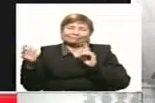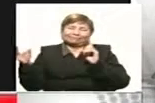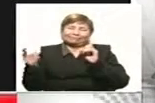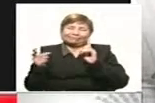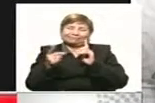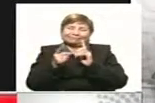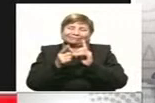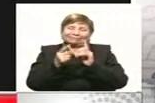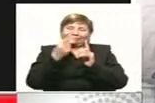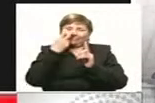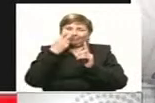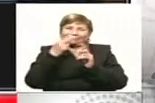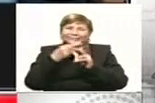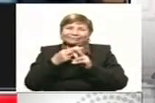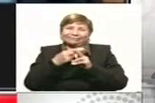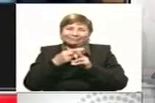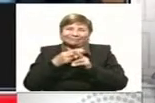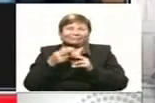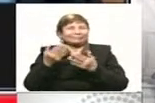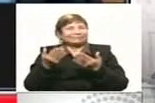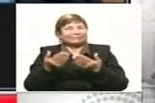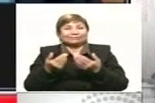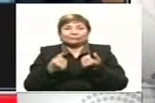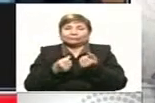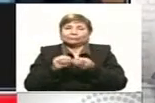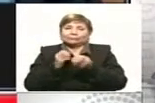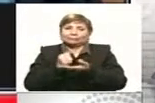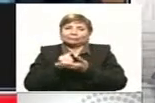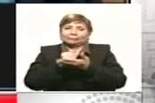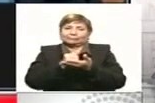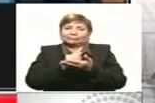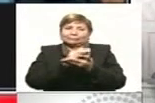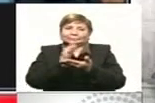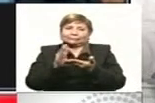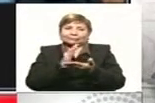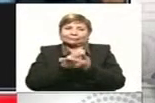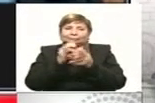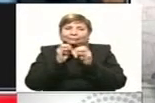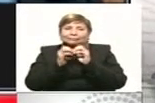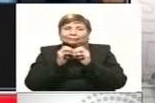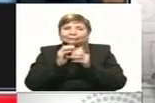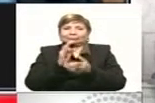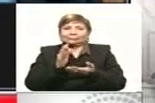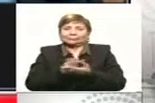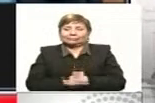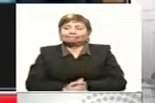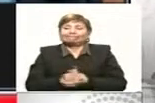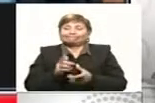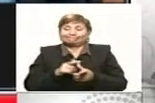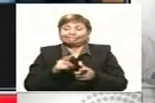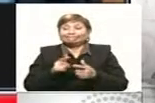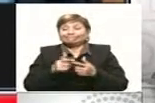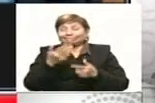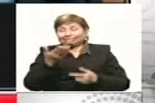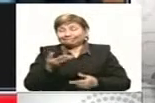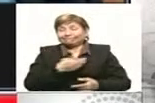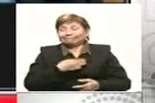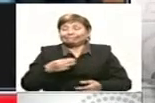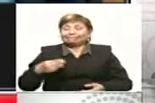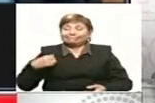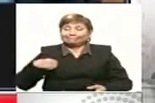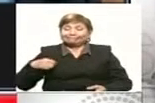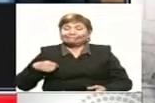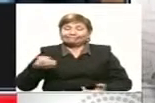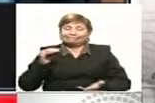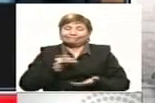pronto para ayudar a resolver los grandes problemas. Entonces, señor ministro,